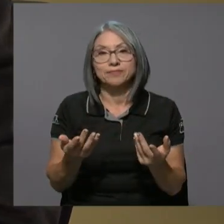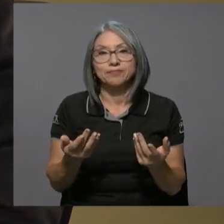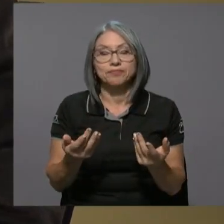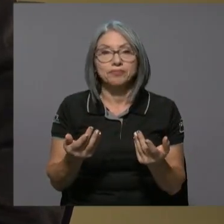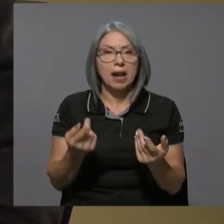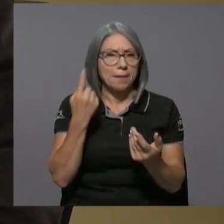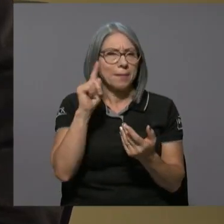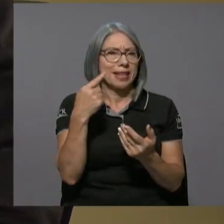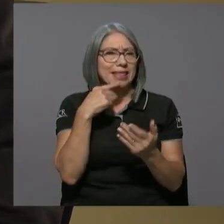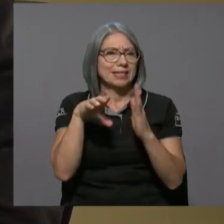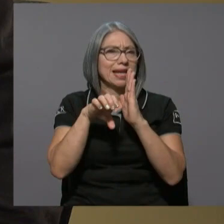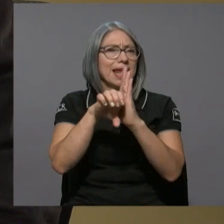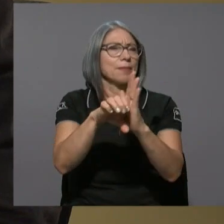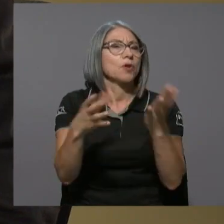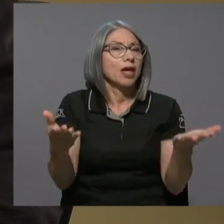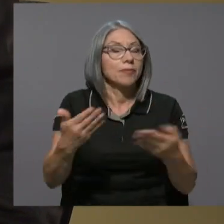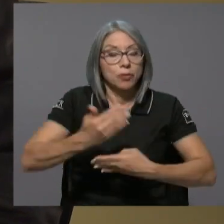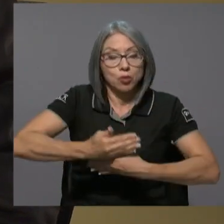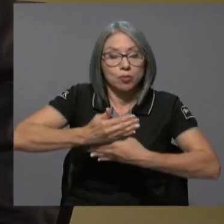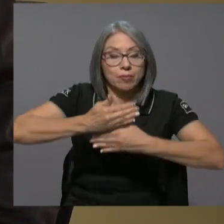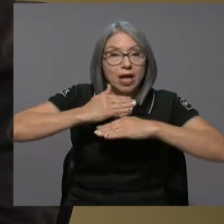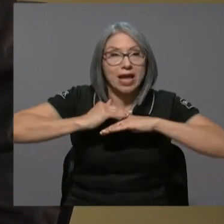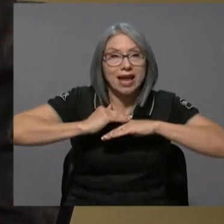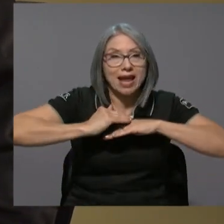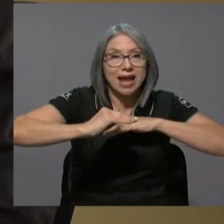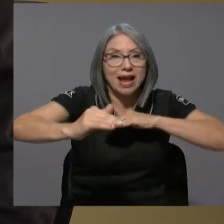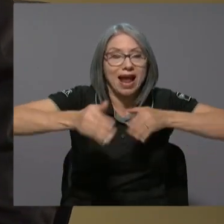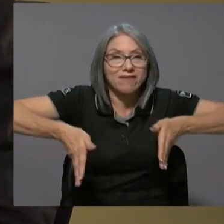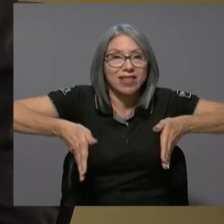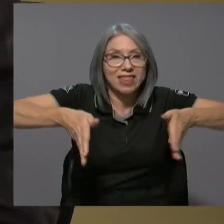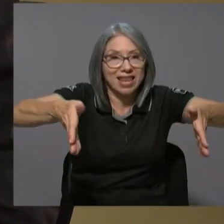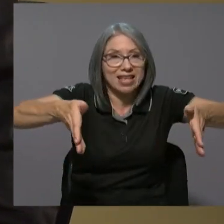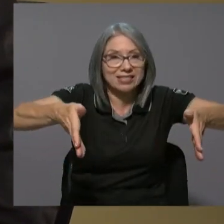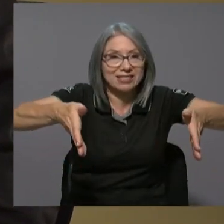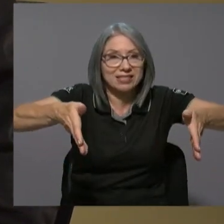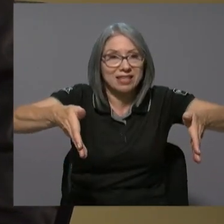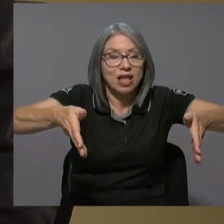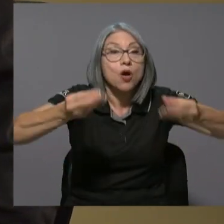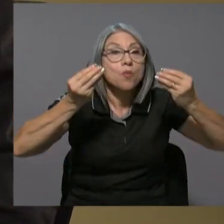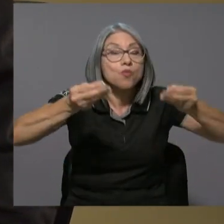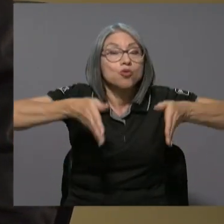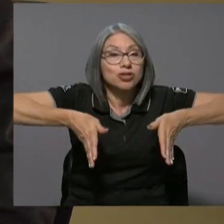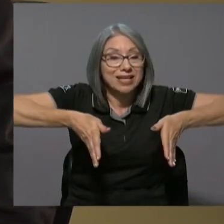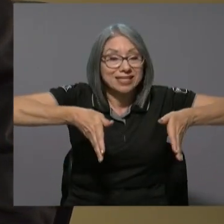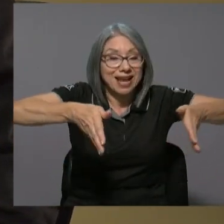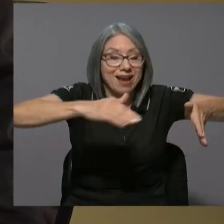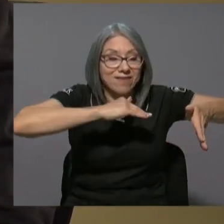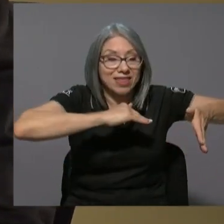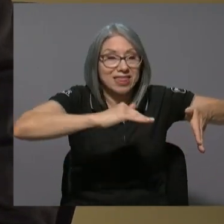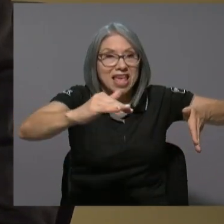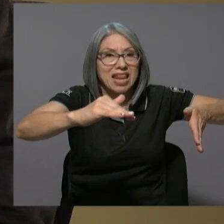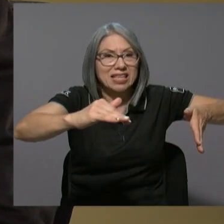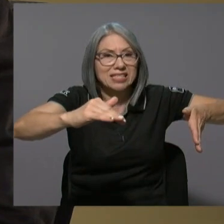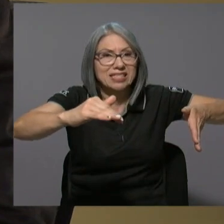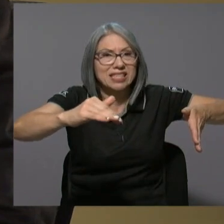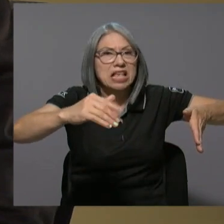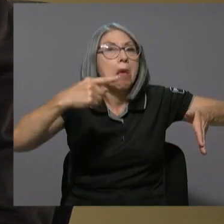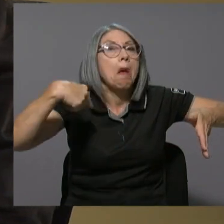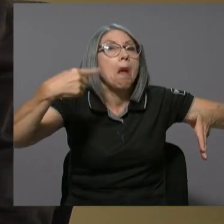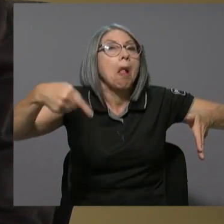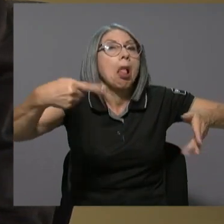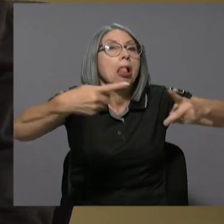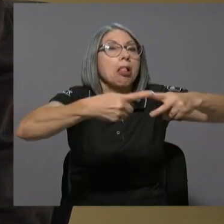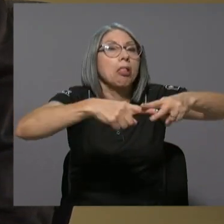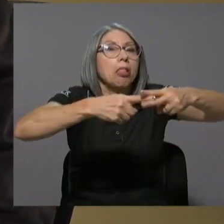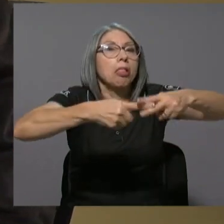ilustrativo de esto son las carreteras. Muchas carreteras se arrancaron sin ningún estudio previo y no se hacía ninguna gestión